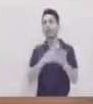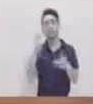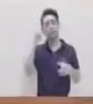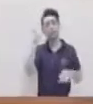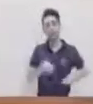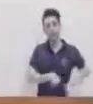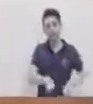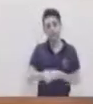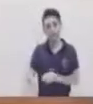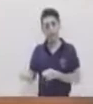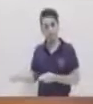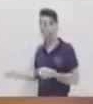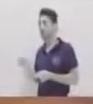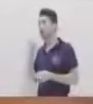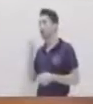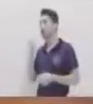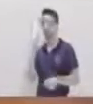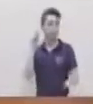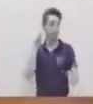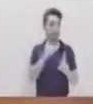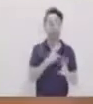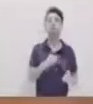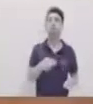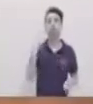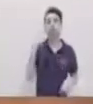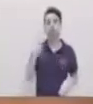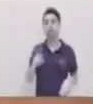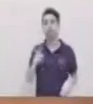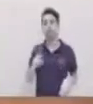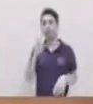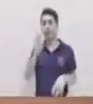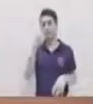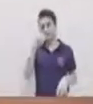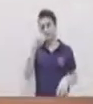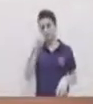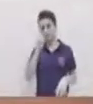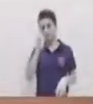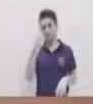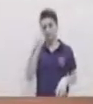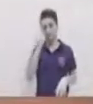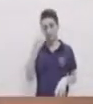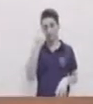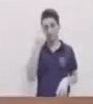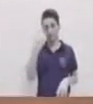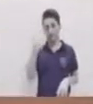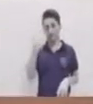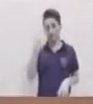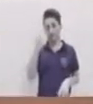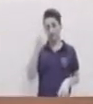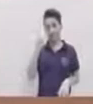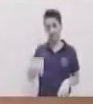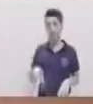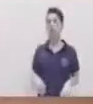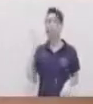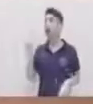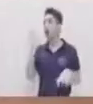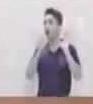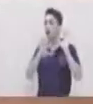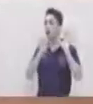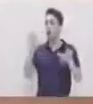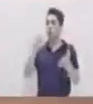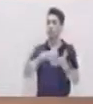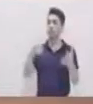para limpieza, ya que se utiliza específicamente para esterilización. En algunos países el amoníaco tiene